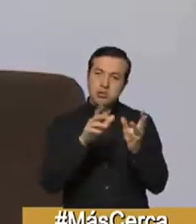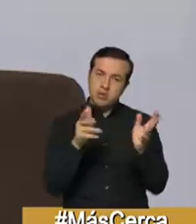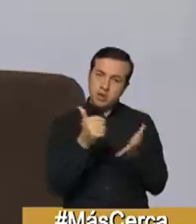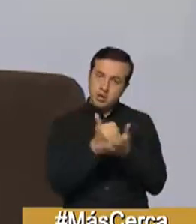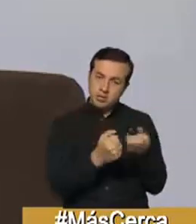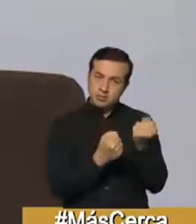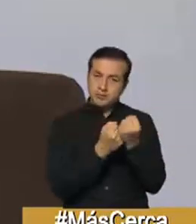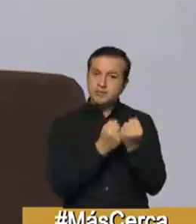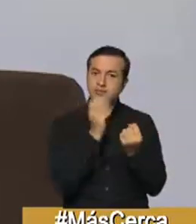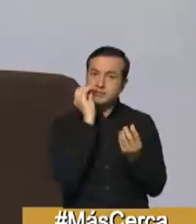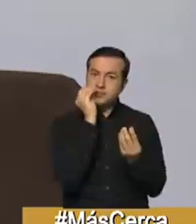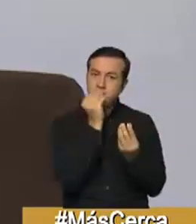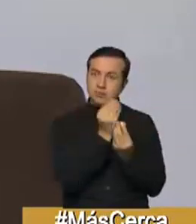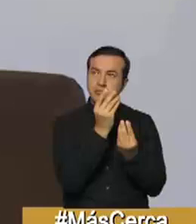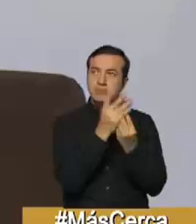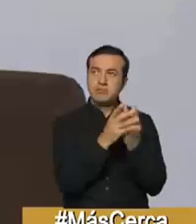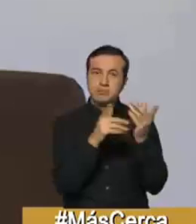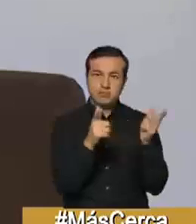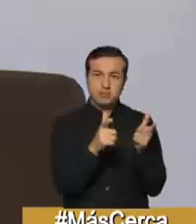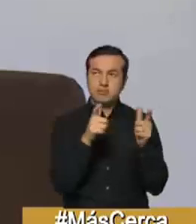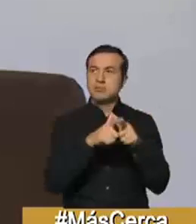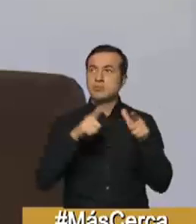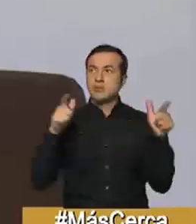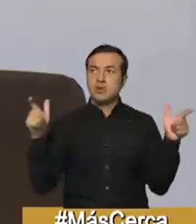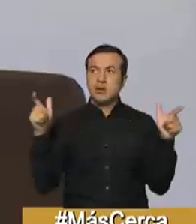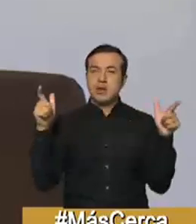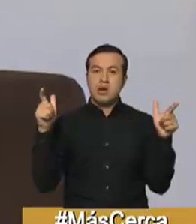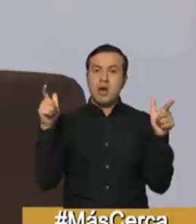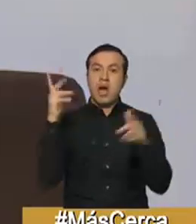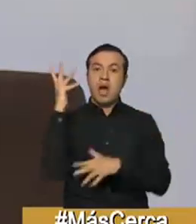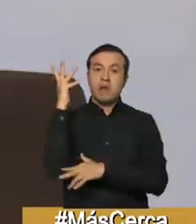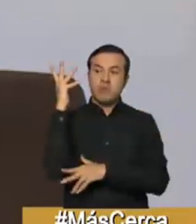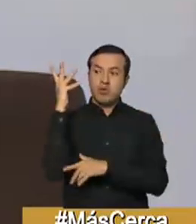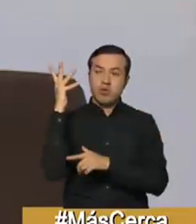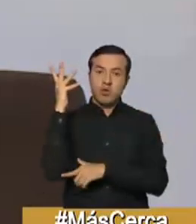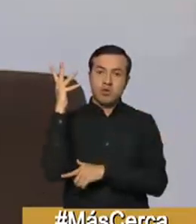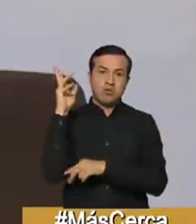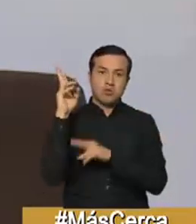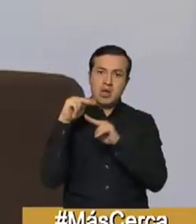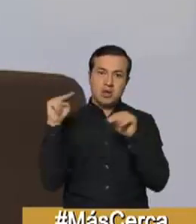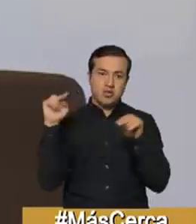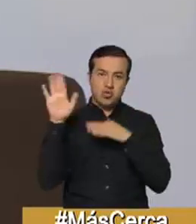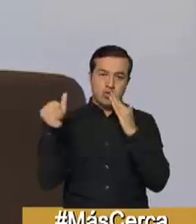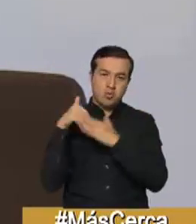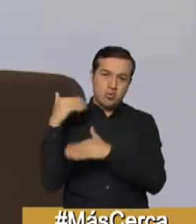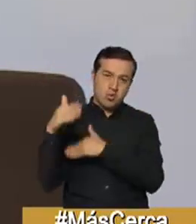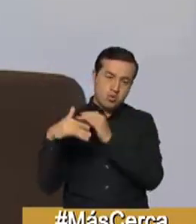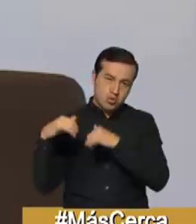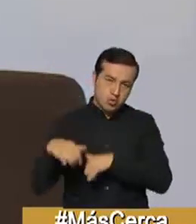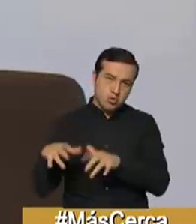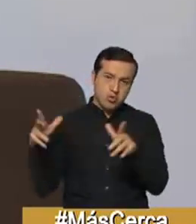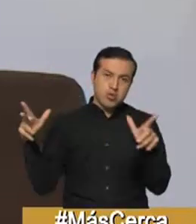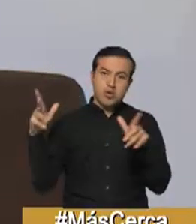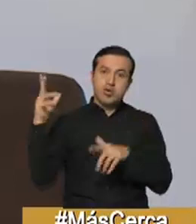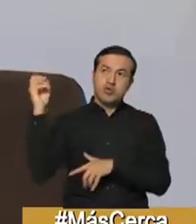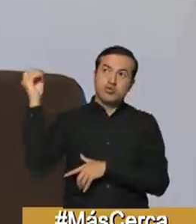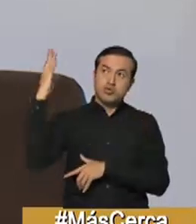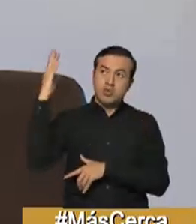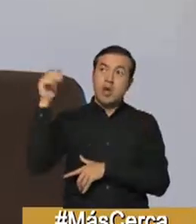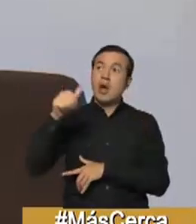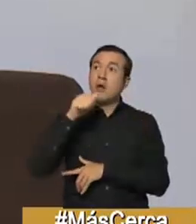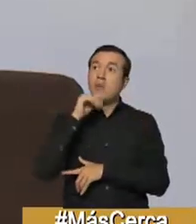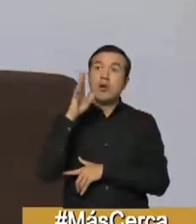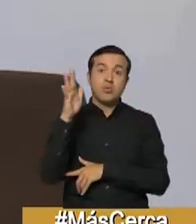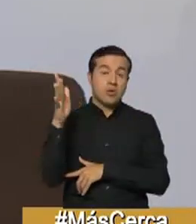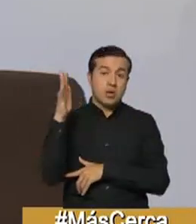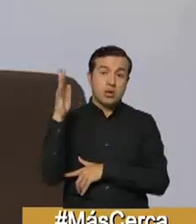esa floración. En el bonsai, en los árboles grandes, realmente la naturaleza encarga todo ese proceso, porque en verano no va a tener agua,